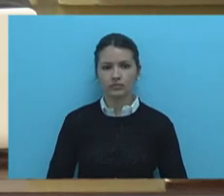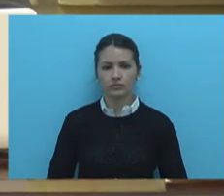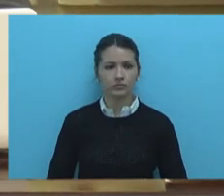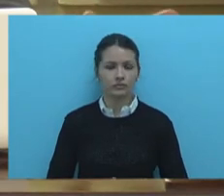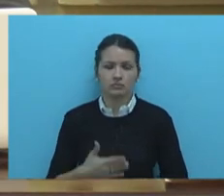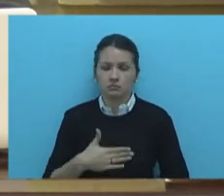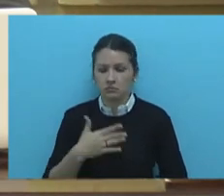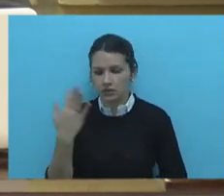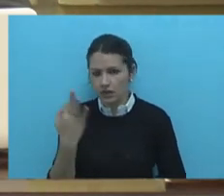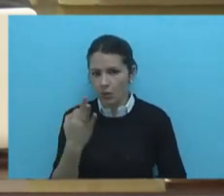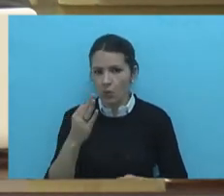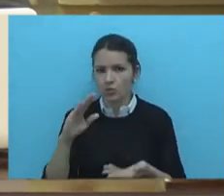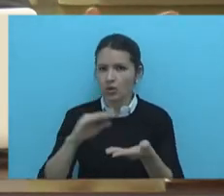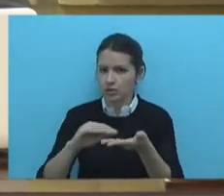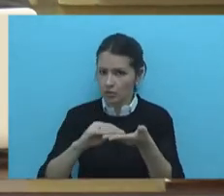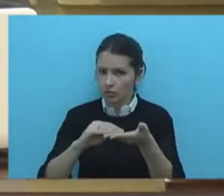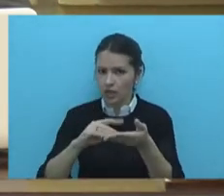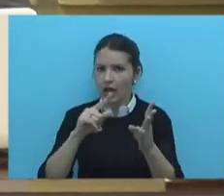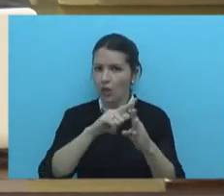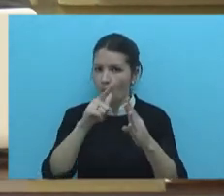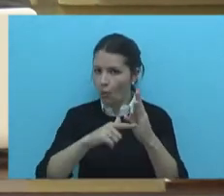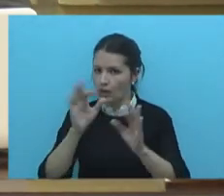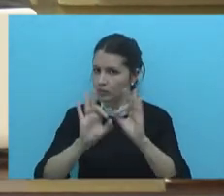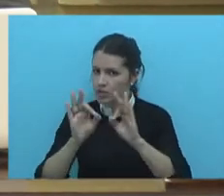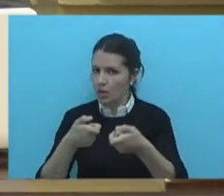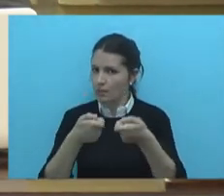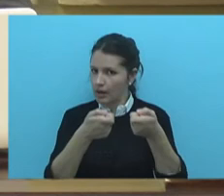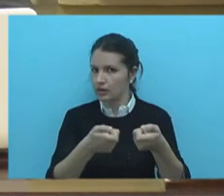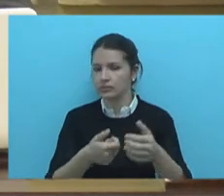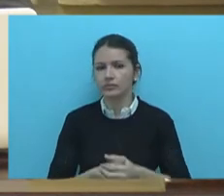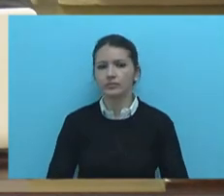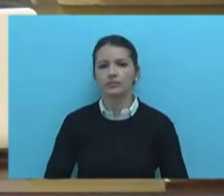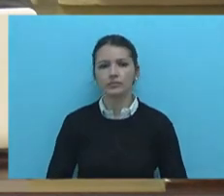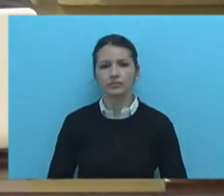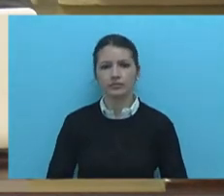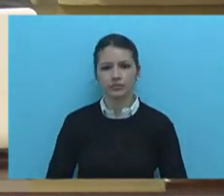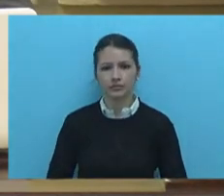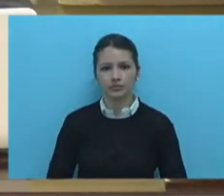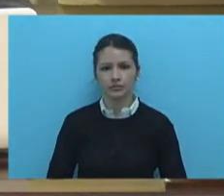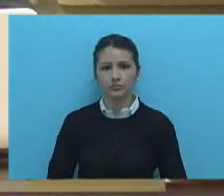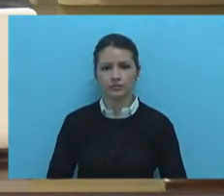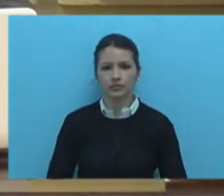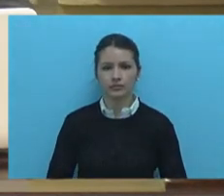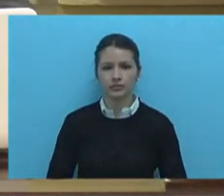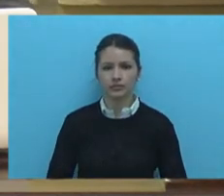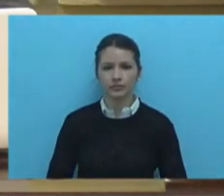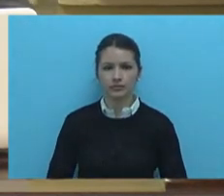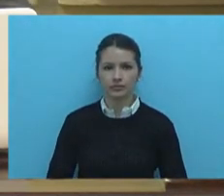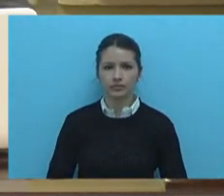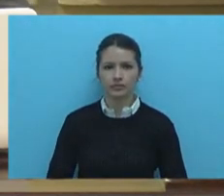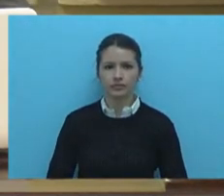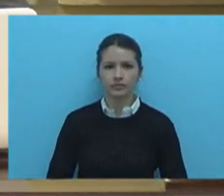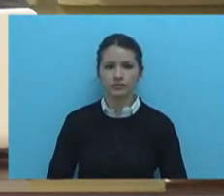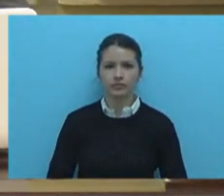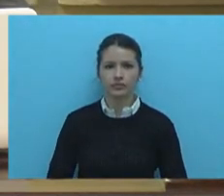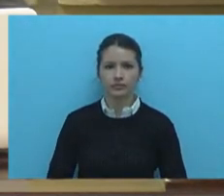seguramente el diputado Rubeo lo va a hacer. Así que esperemos darle tratamiento lo más rápido posible en la Cámara.